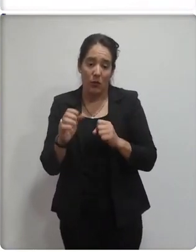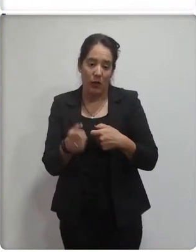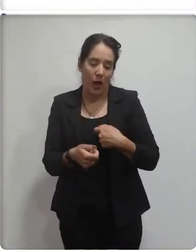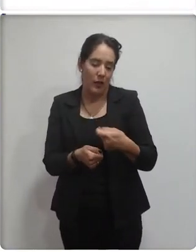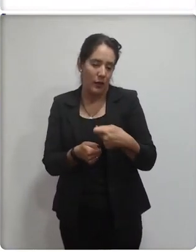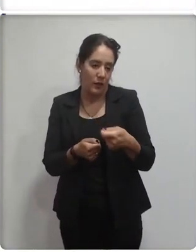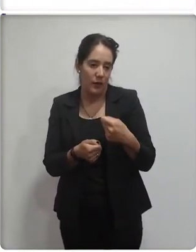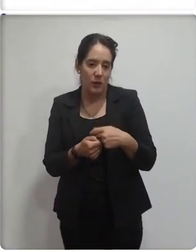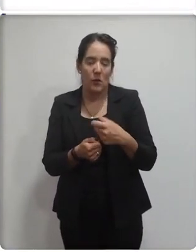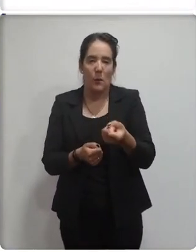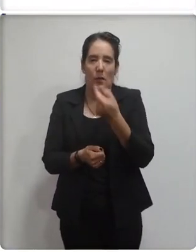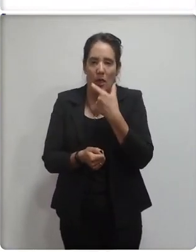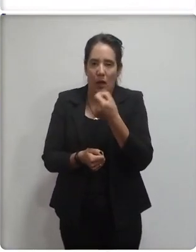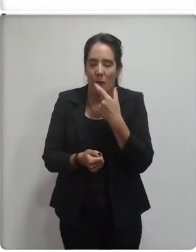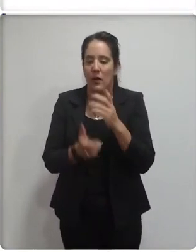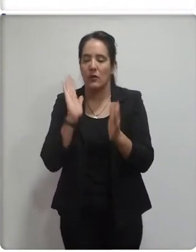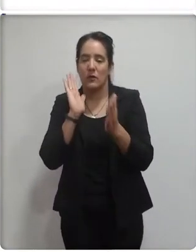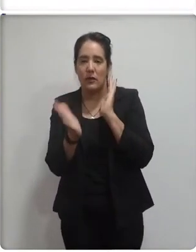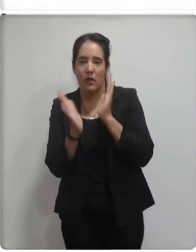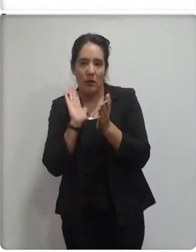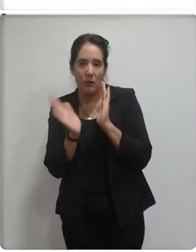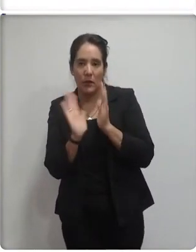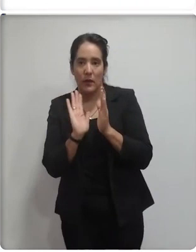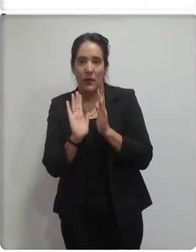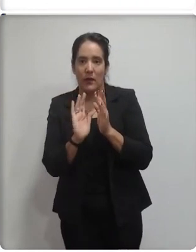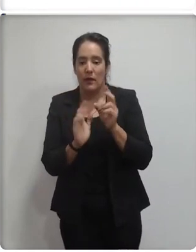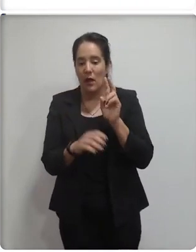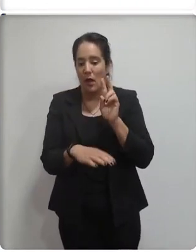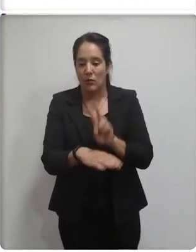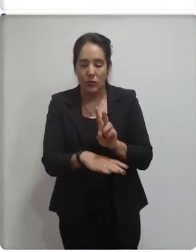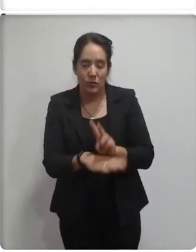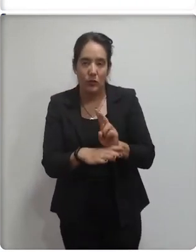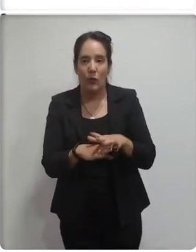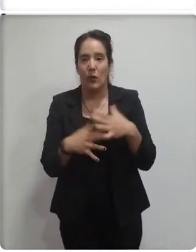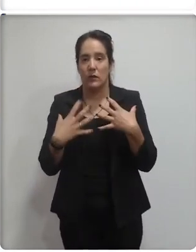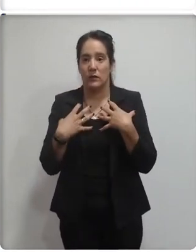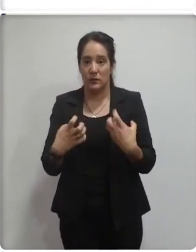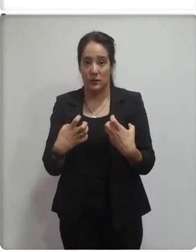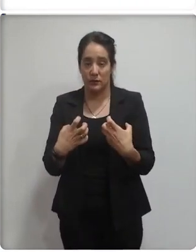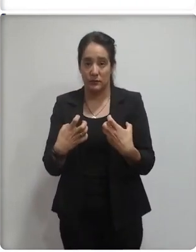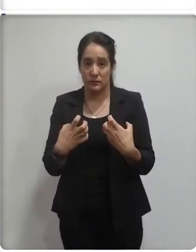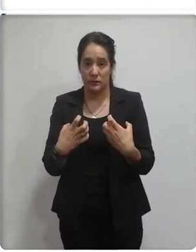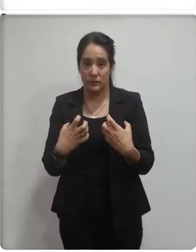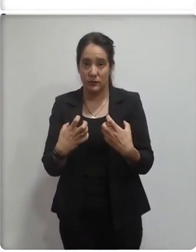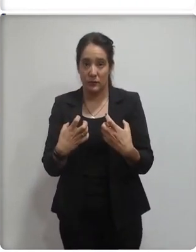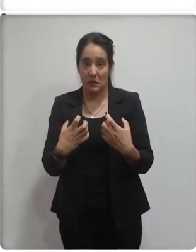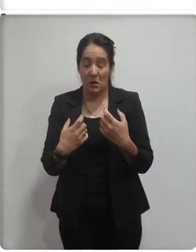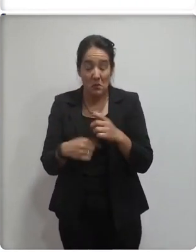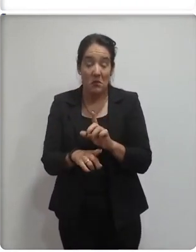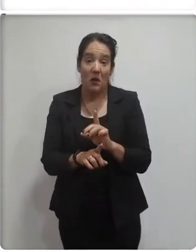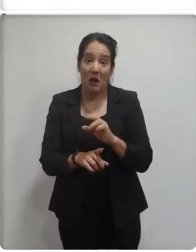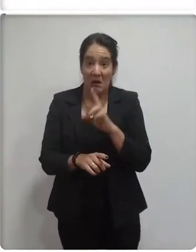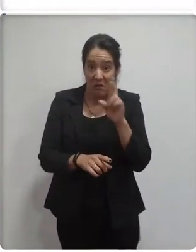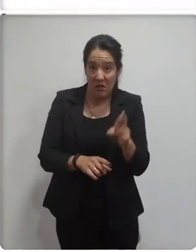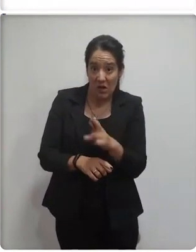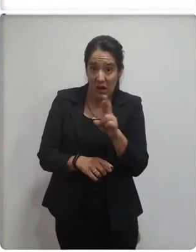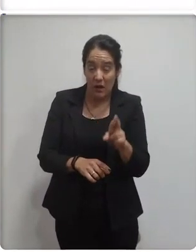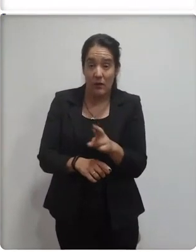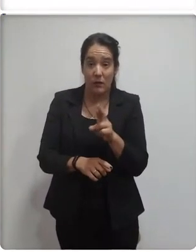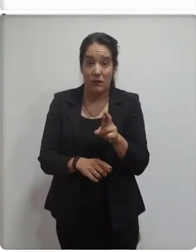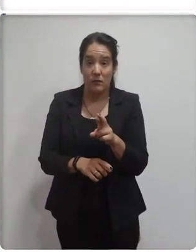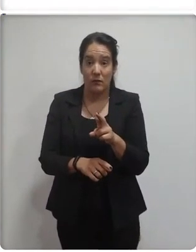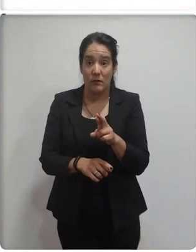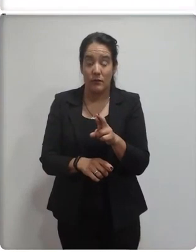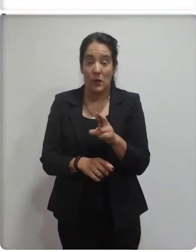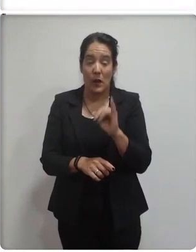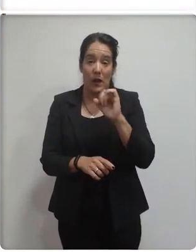cuanto a medicamentos, procedimientos, atención de la salud. Es algo bastante atípico, incluso le llamó mucho la atención